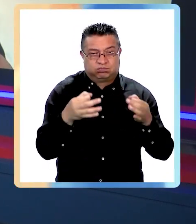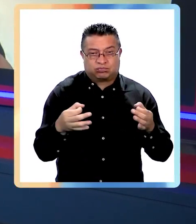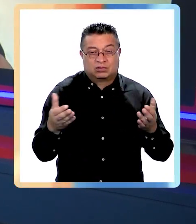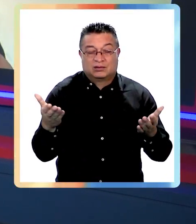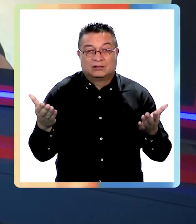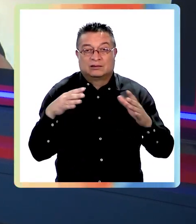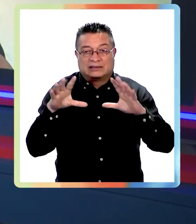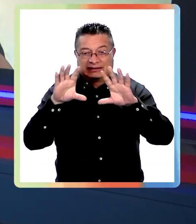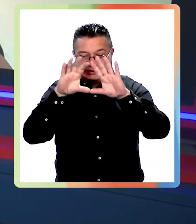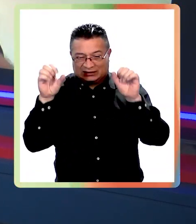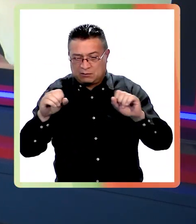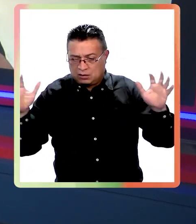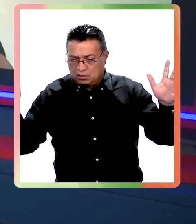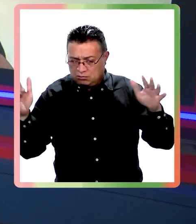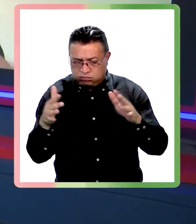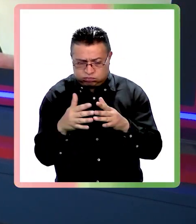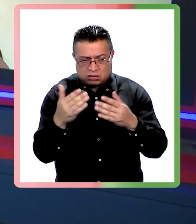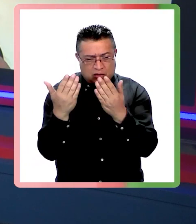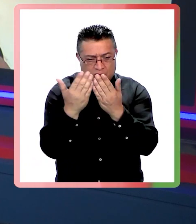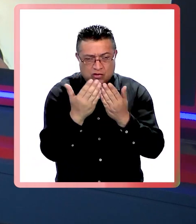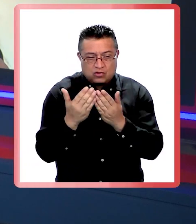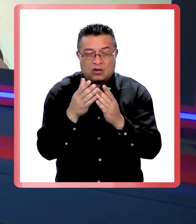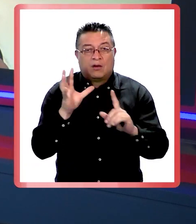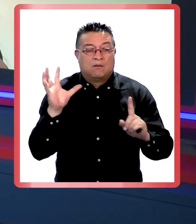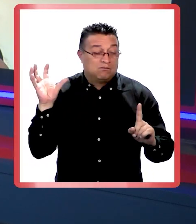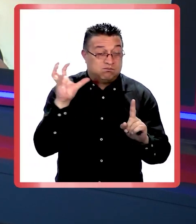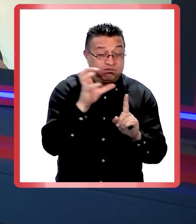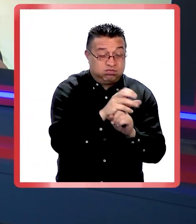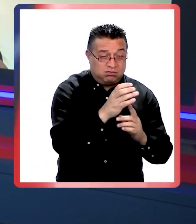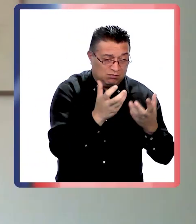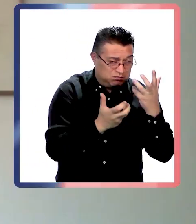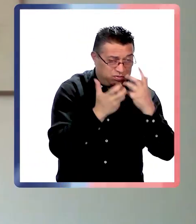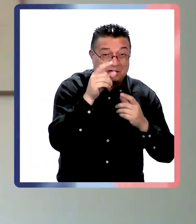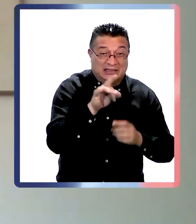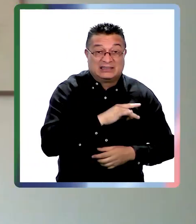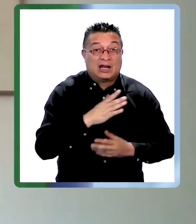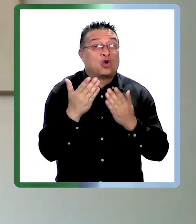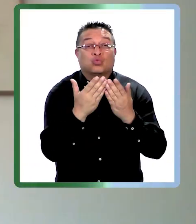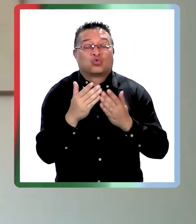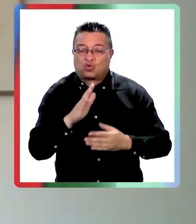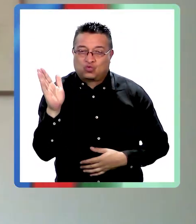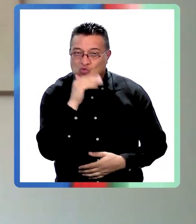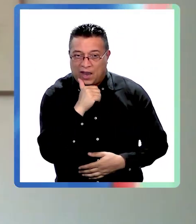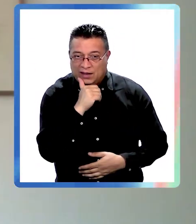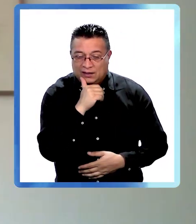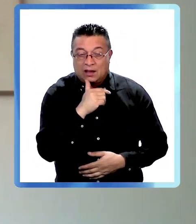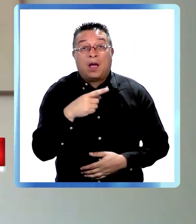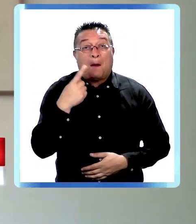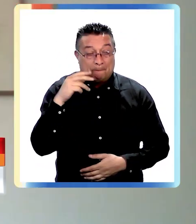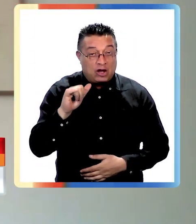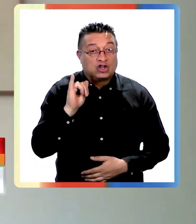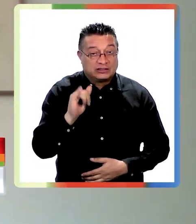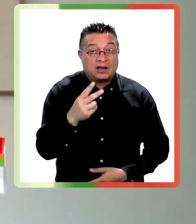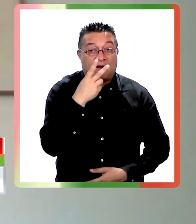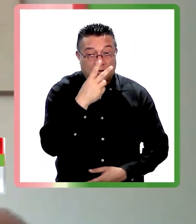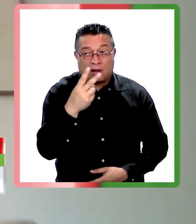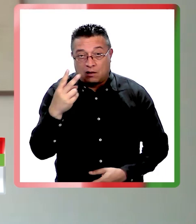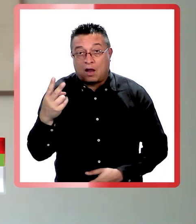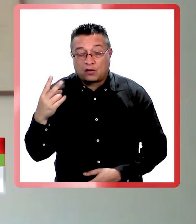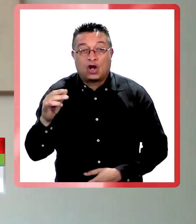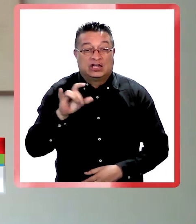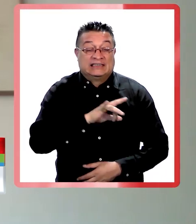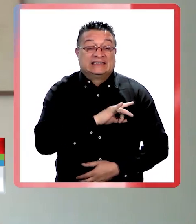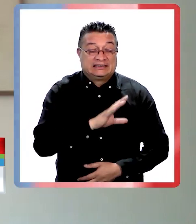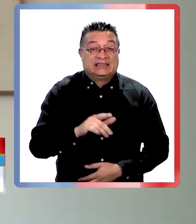datos sistemáticos que estudien el linchamiento en Chile. Pero sí hemos podido observar que tanto en Chile como en